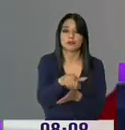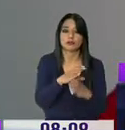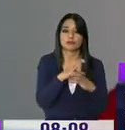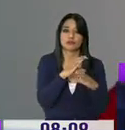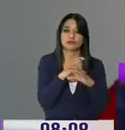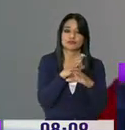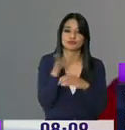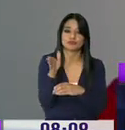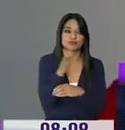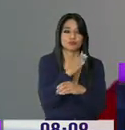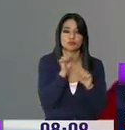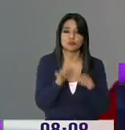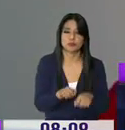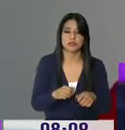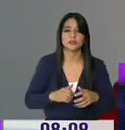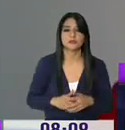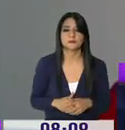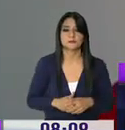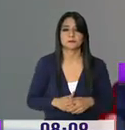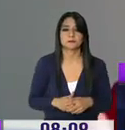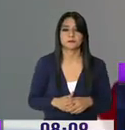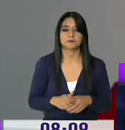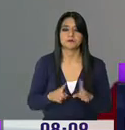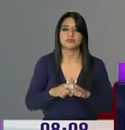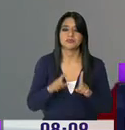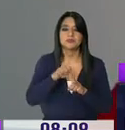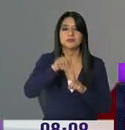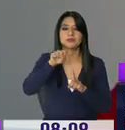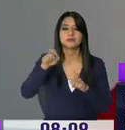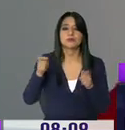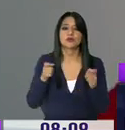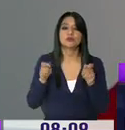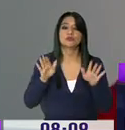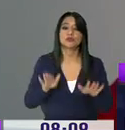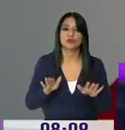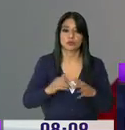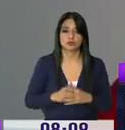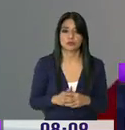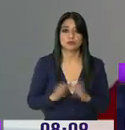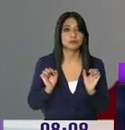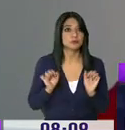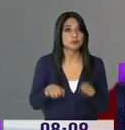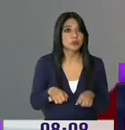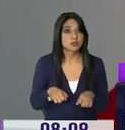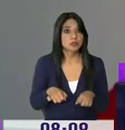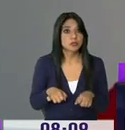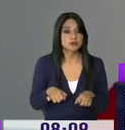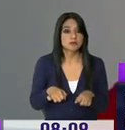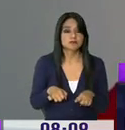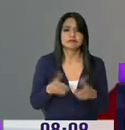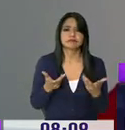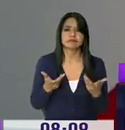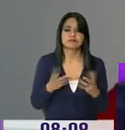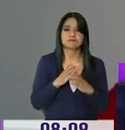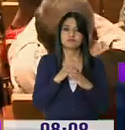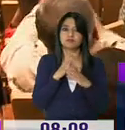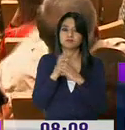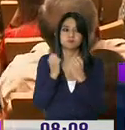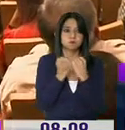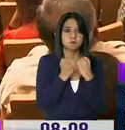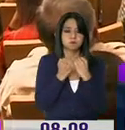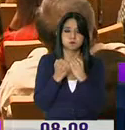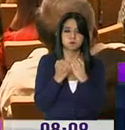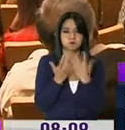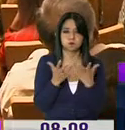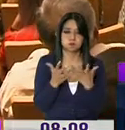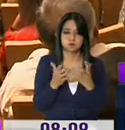transportistas, serie de sistemas de control para que efectivamente no existe una saturación al transporte público. Se espera que en